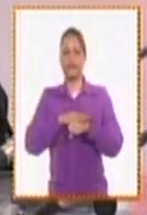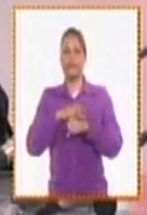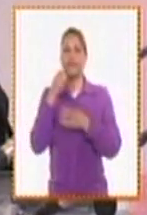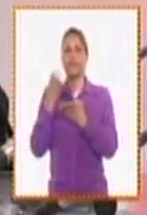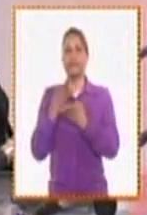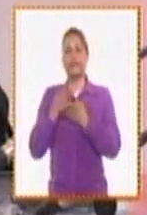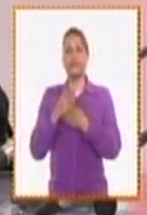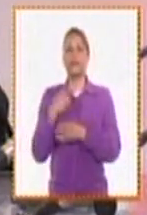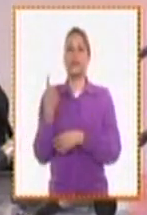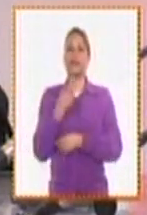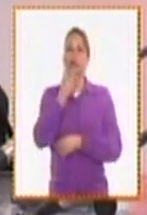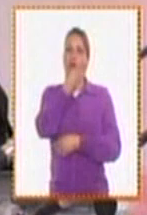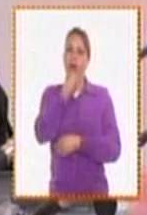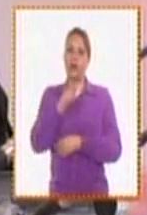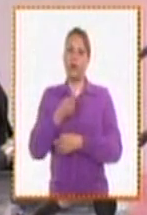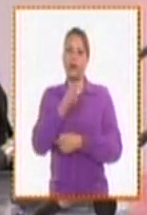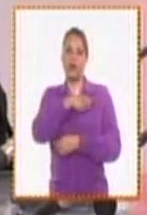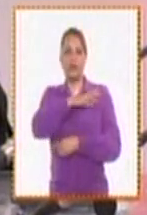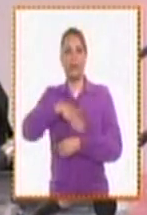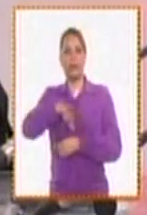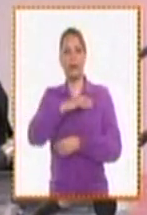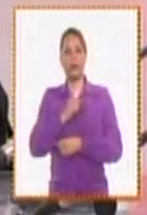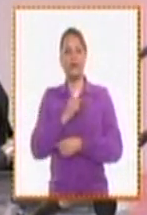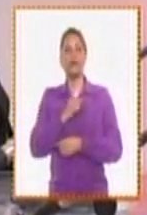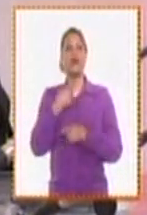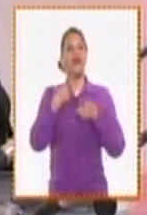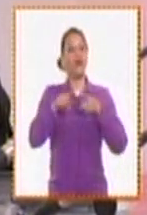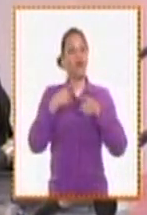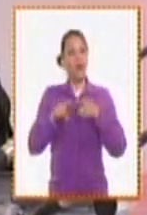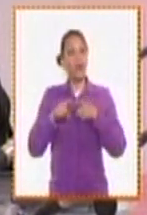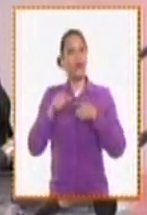de todo nuestro pueblo. Son